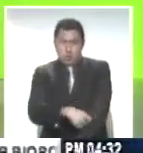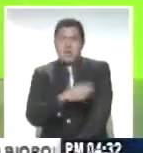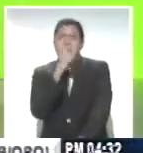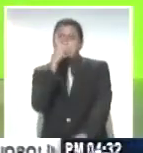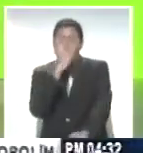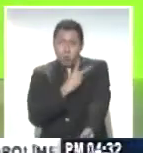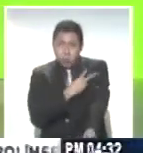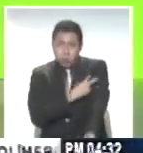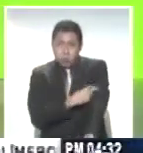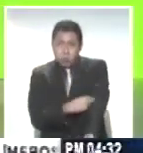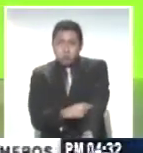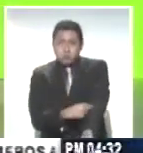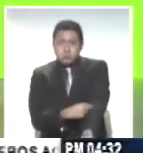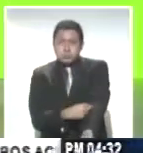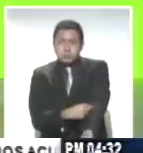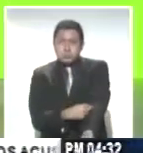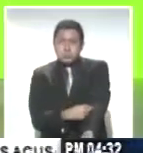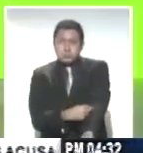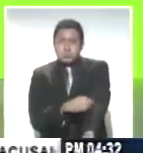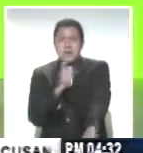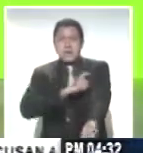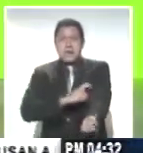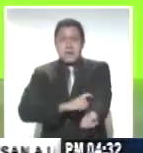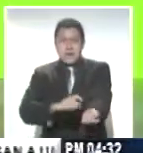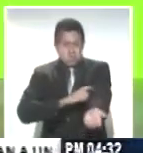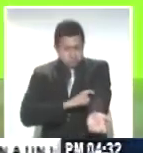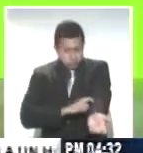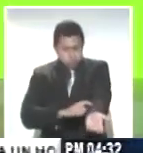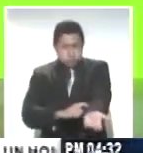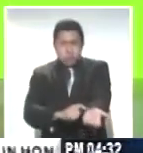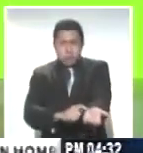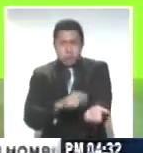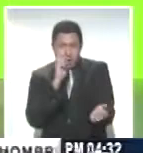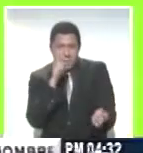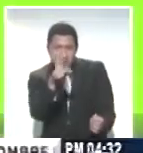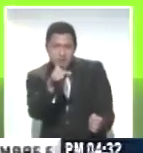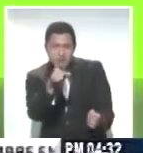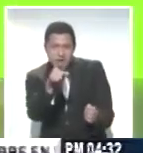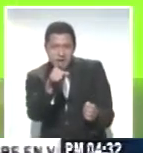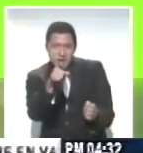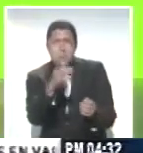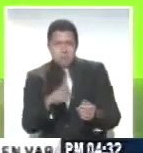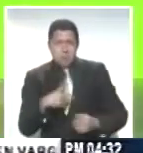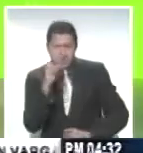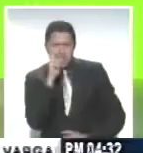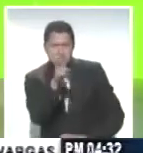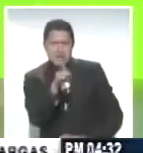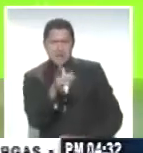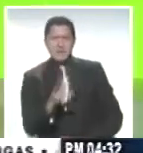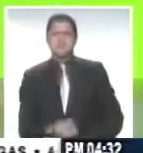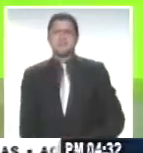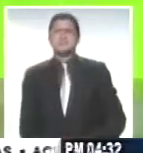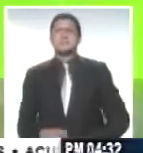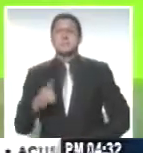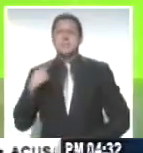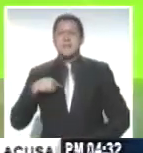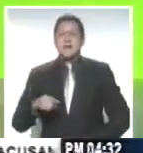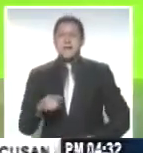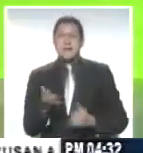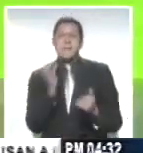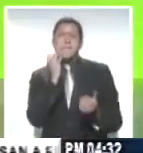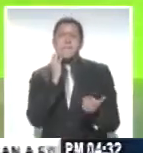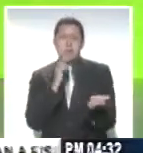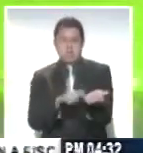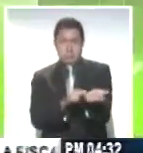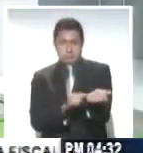esas dos ramas se va a producir el nervio mediano. Si podemos ver las imágenes, no sé si será posible, encontramos en esta